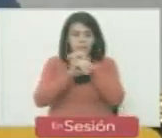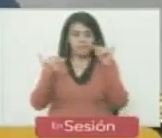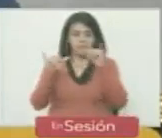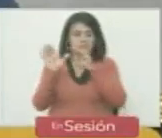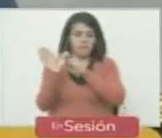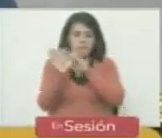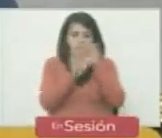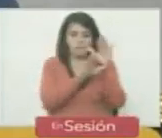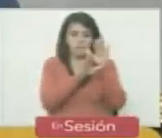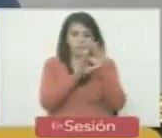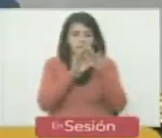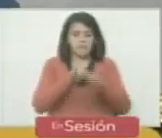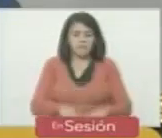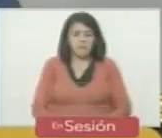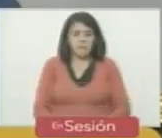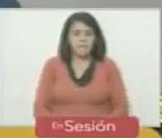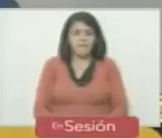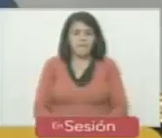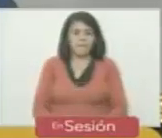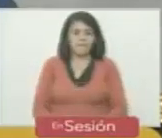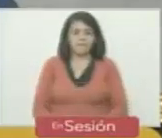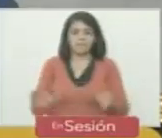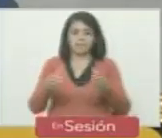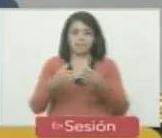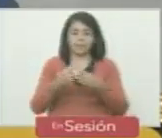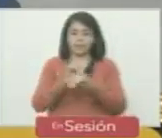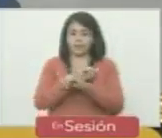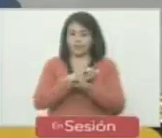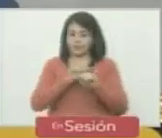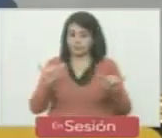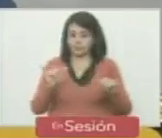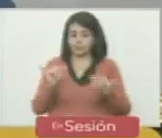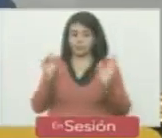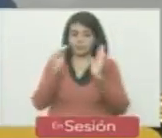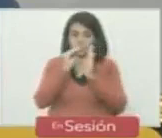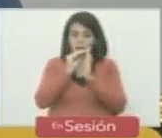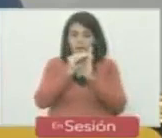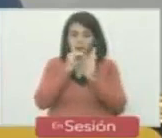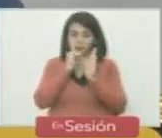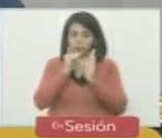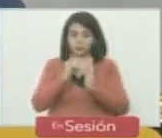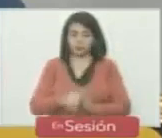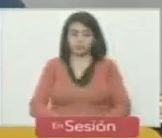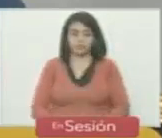cierra. ¿Se va a cerrar la sesión? No, se va a cerrar el punto de información.